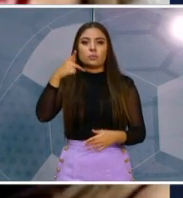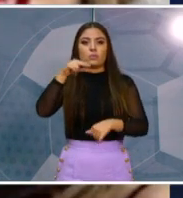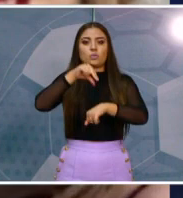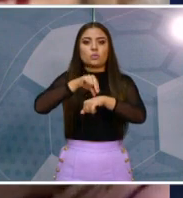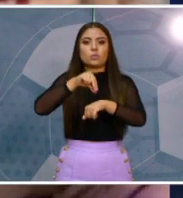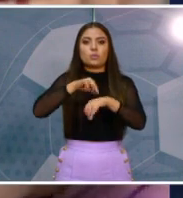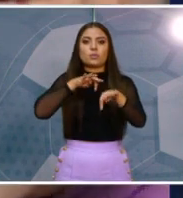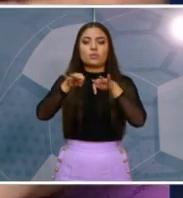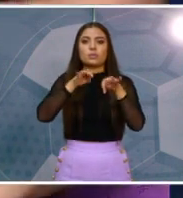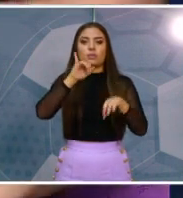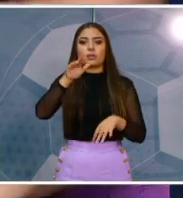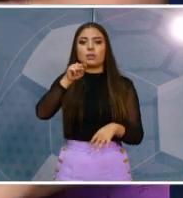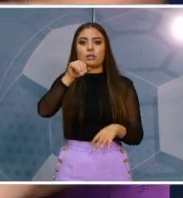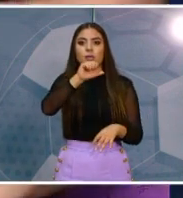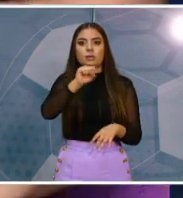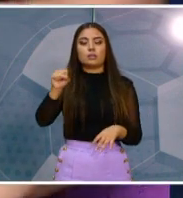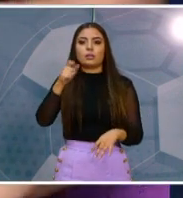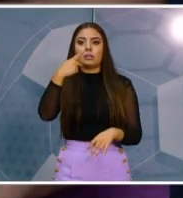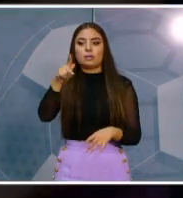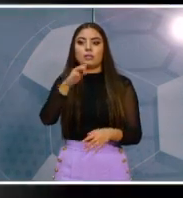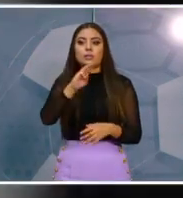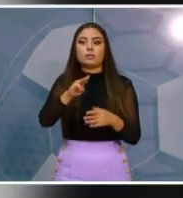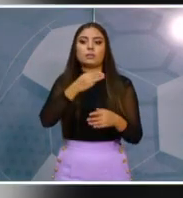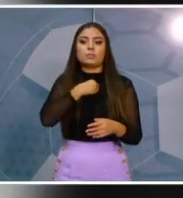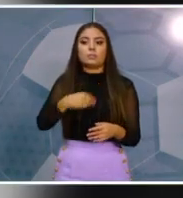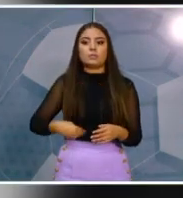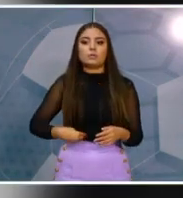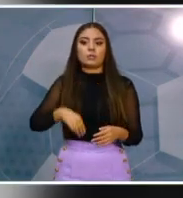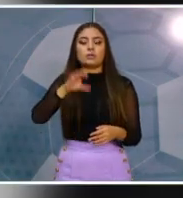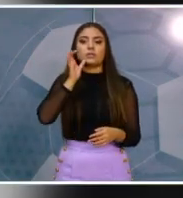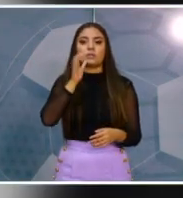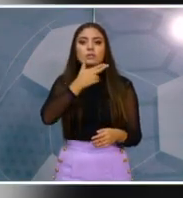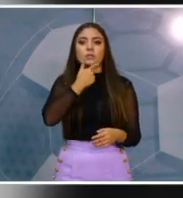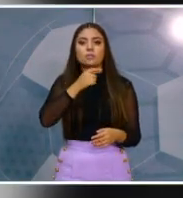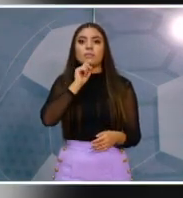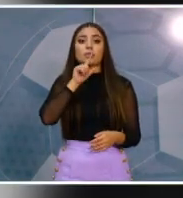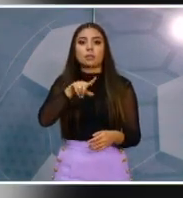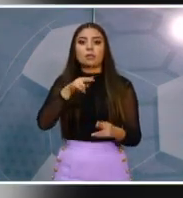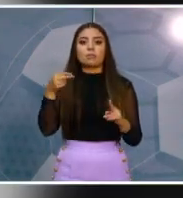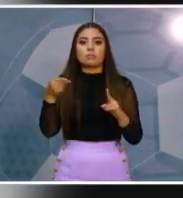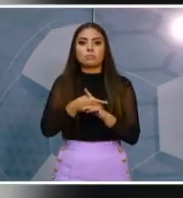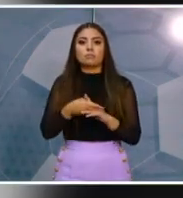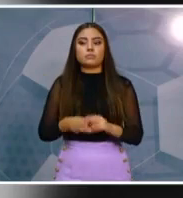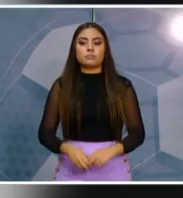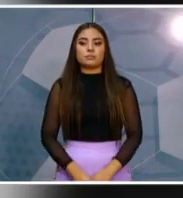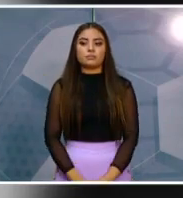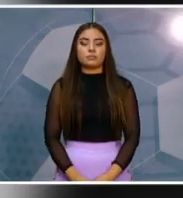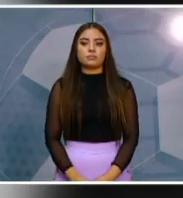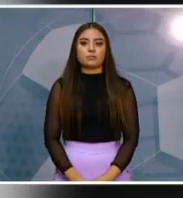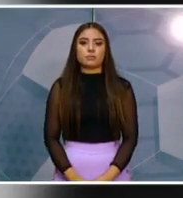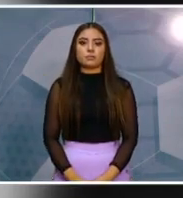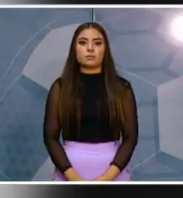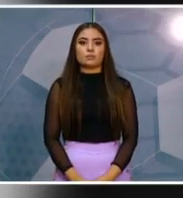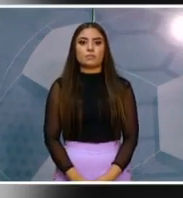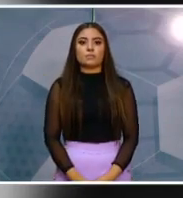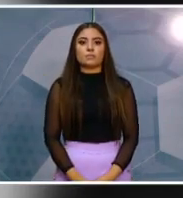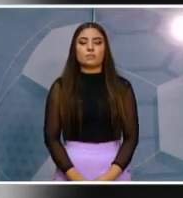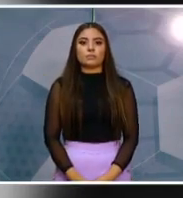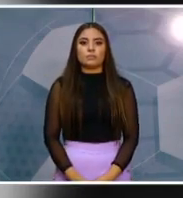Bienestar en el municipio de Bocaina, Chihuahua, fue asesinada. Telediario.